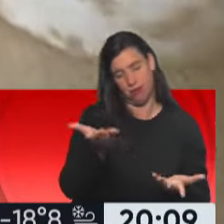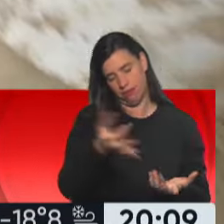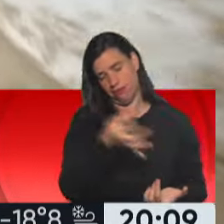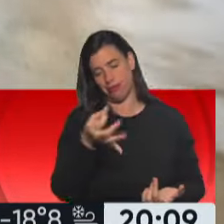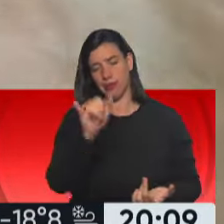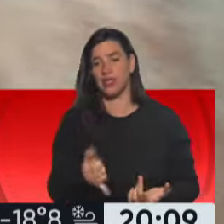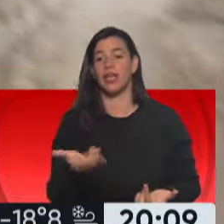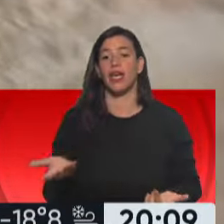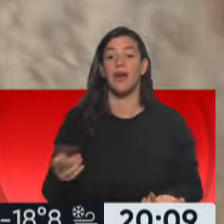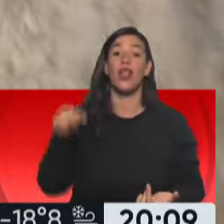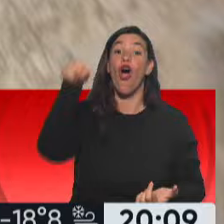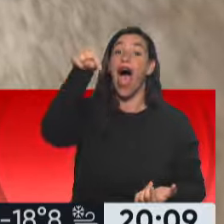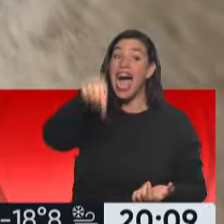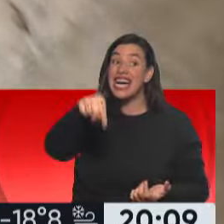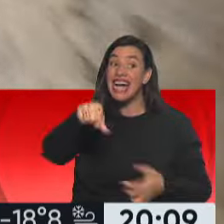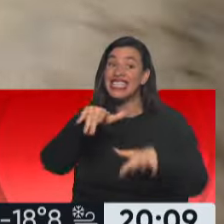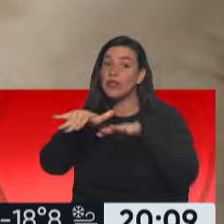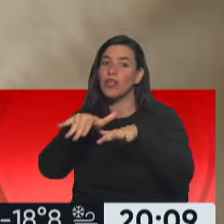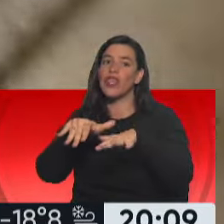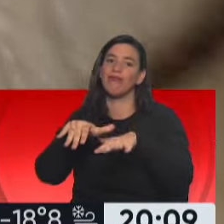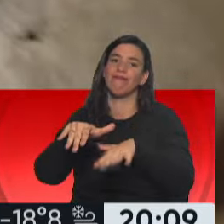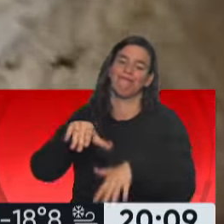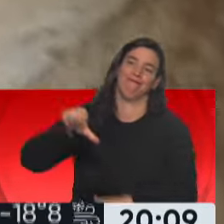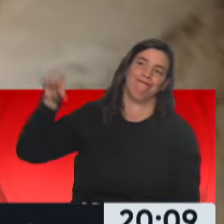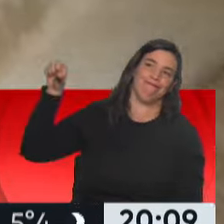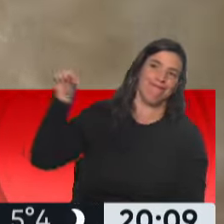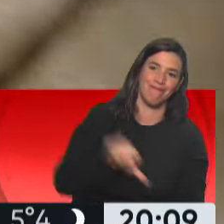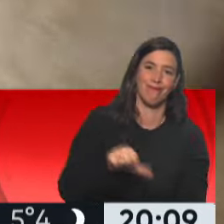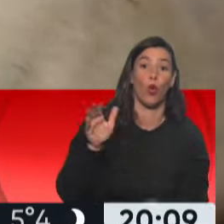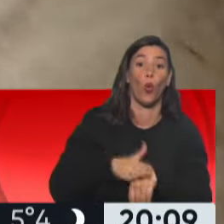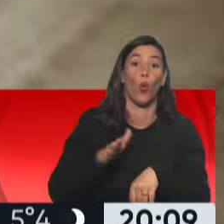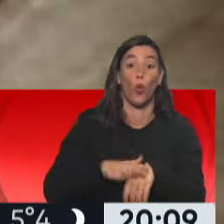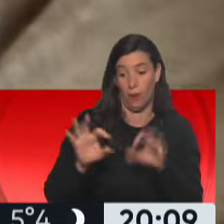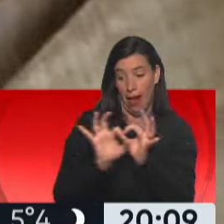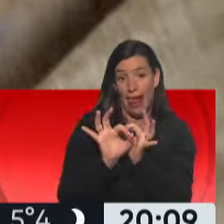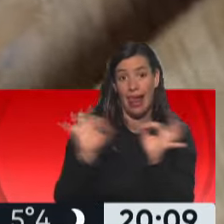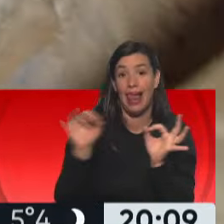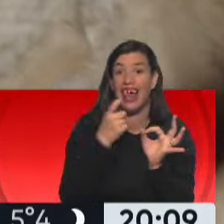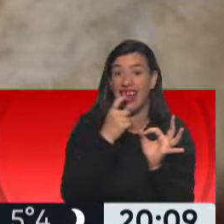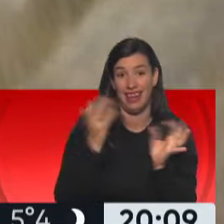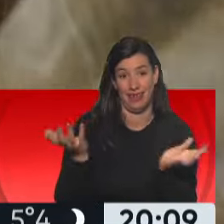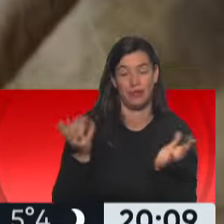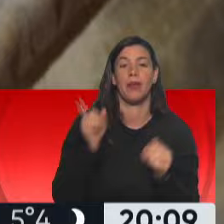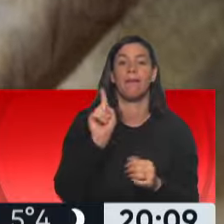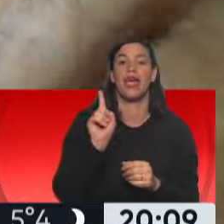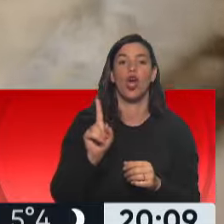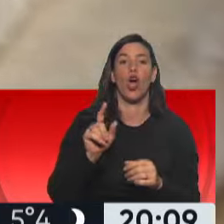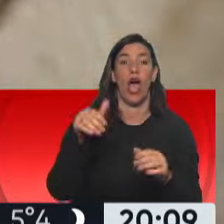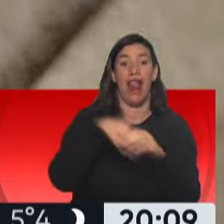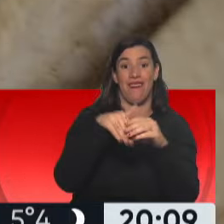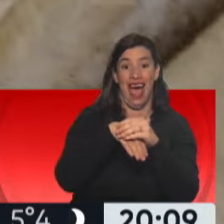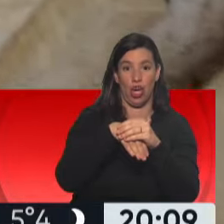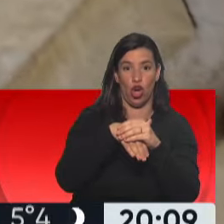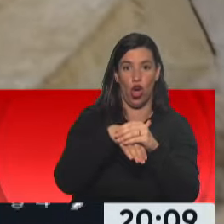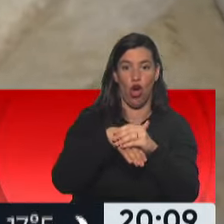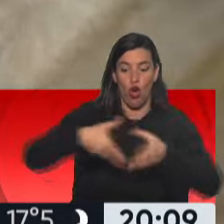diferencia... que en este caso... Fracasó por la avaricia. Claro, pero iban a ingresar al banco por el túnel. Sí. En el robo